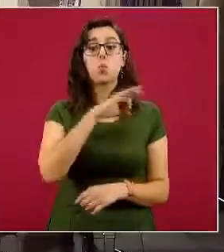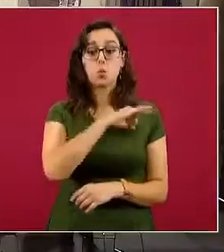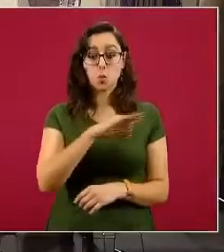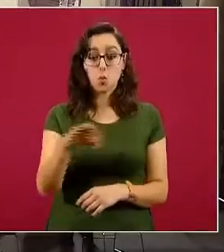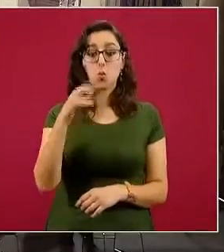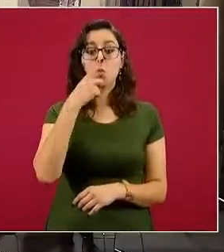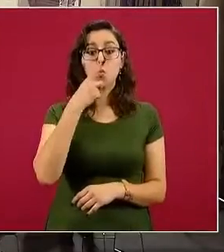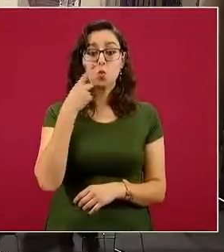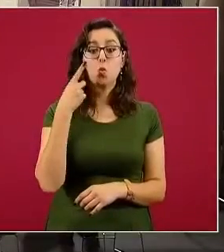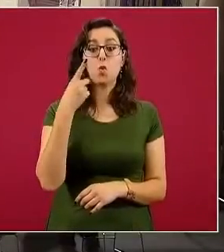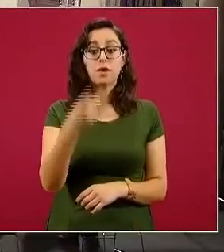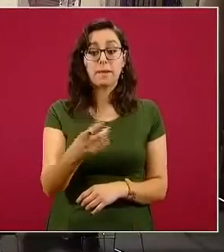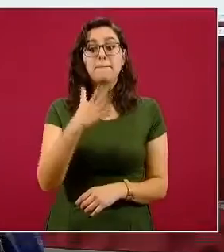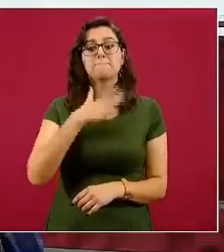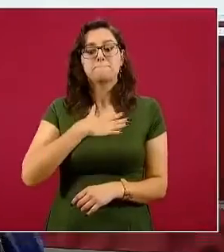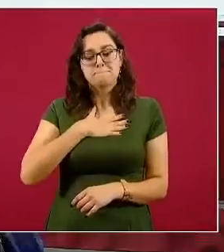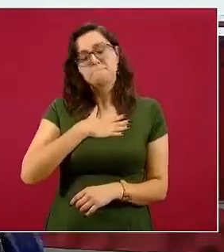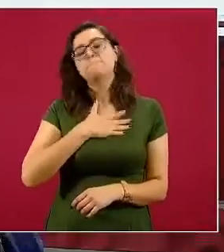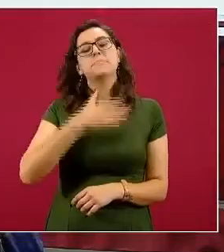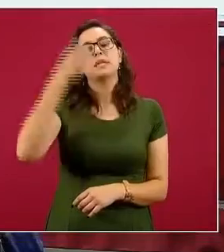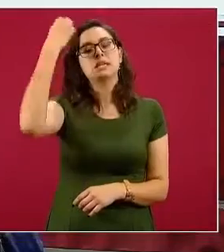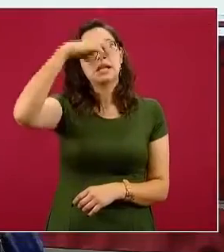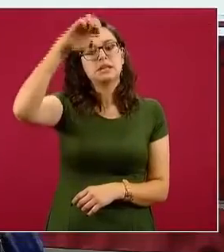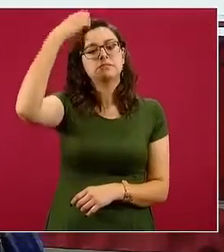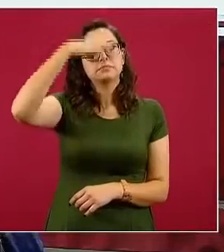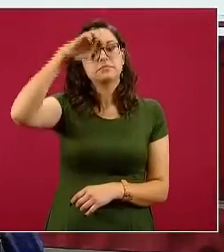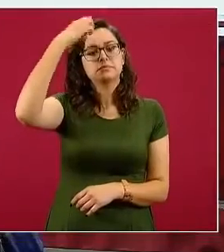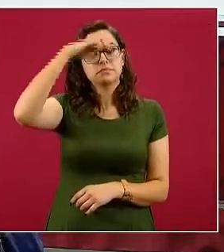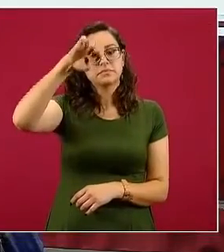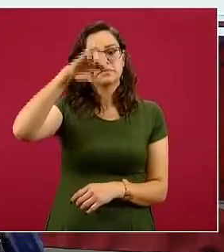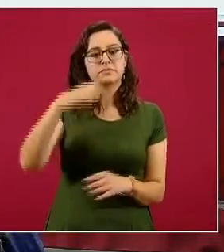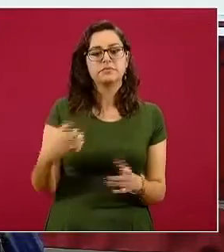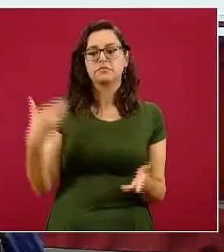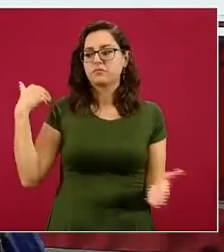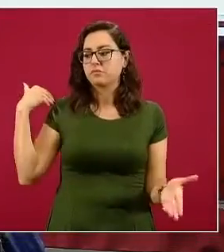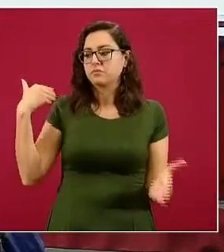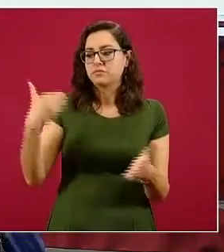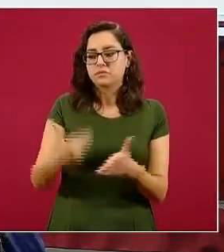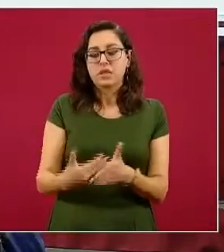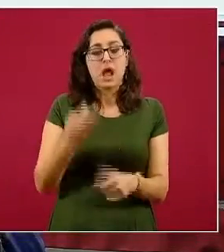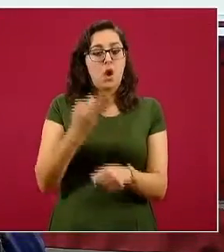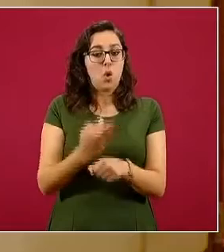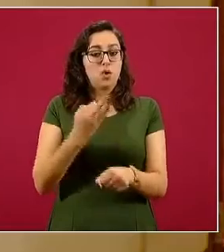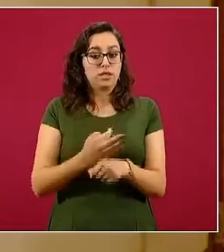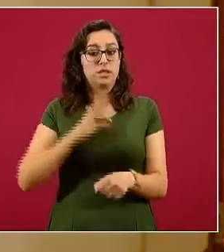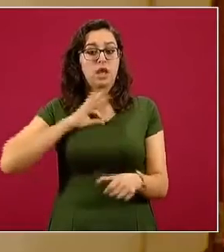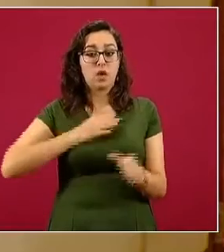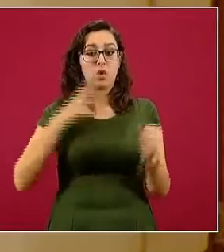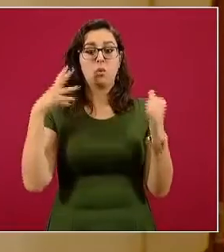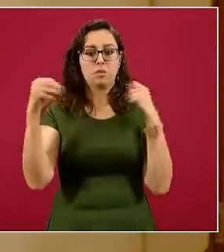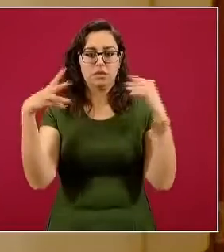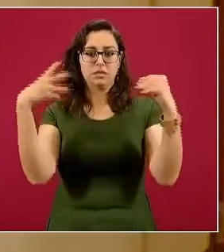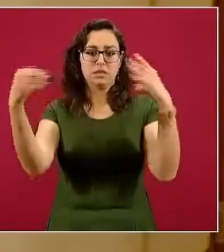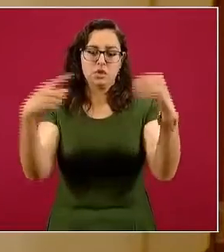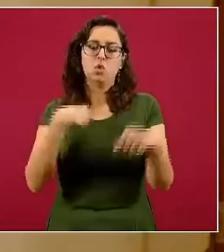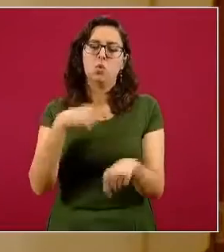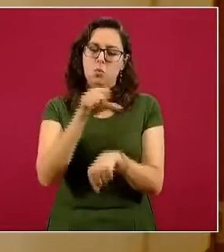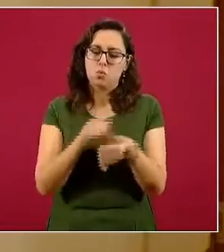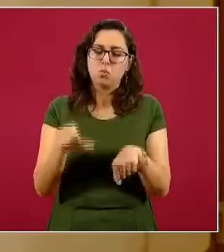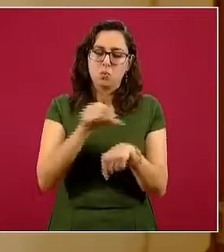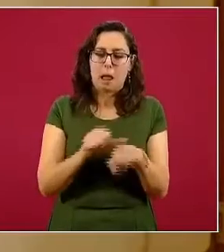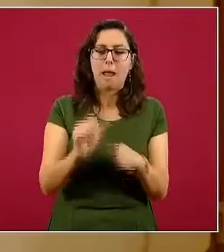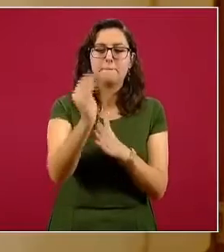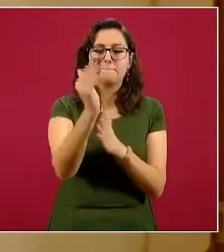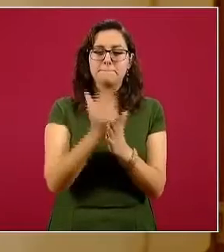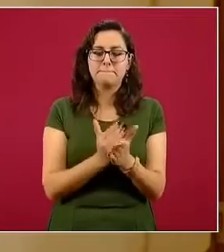en mi experiencia, en este tiempo de COVID, obviamente he hecho menos vasectomías,